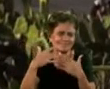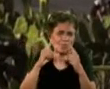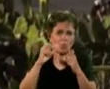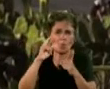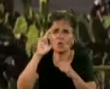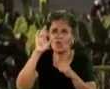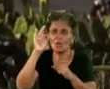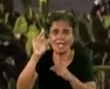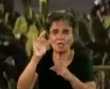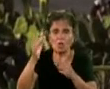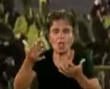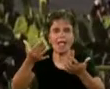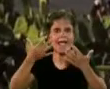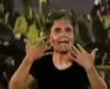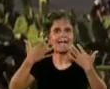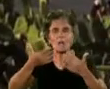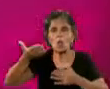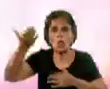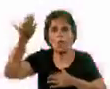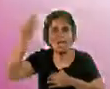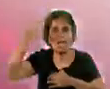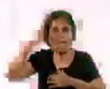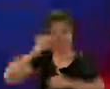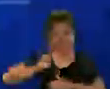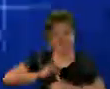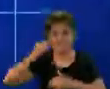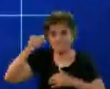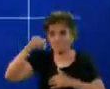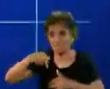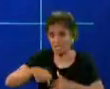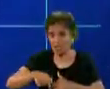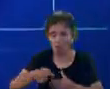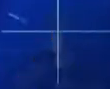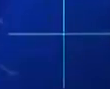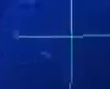una ola de calor sin precedentes en 10 años.